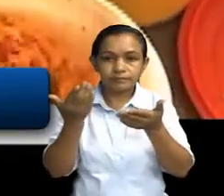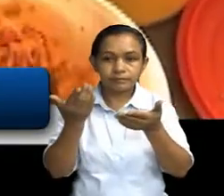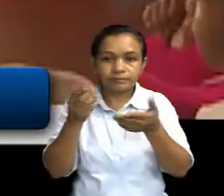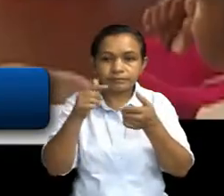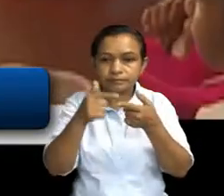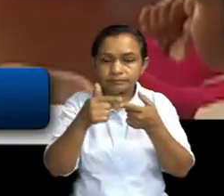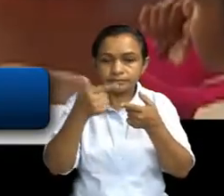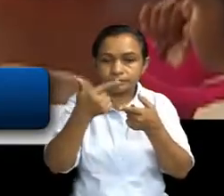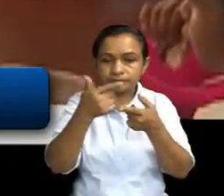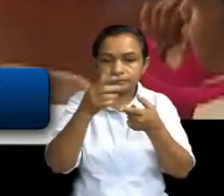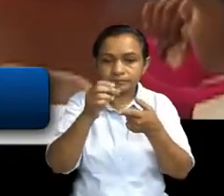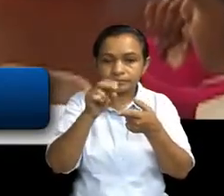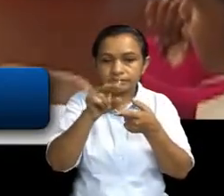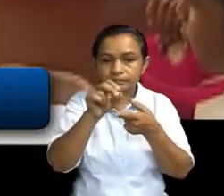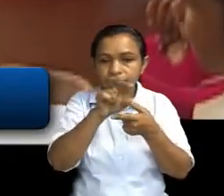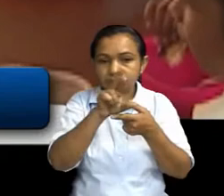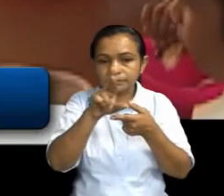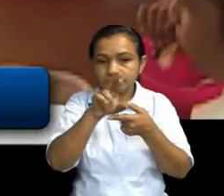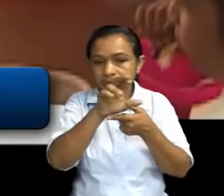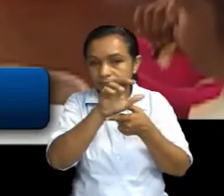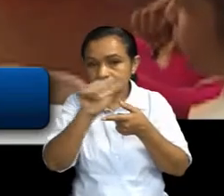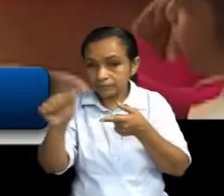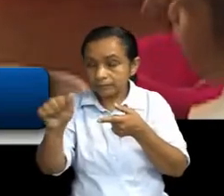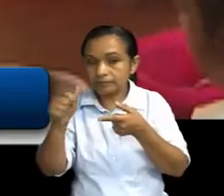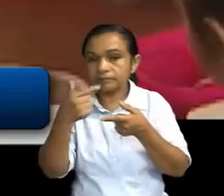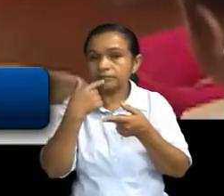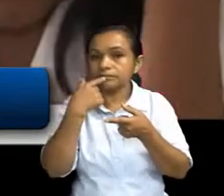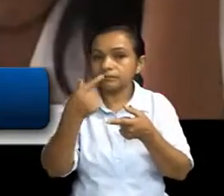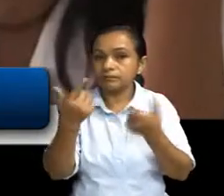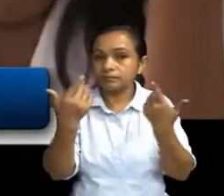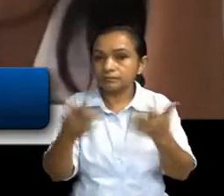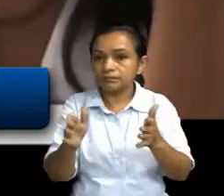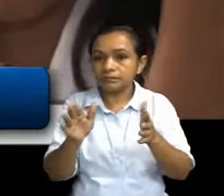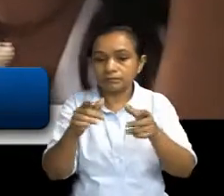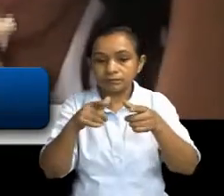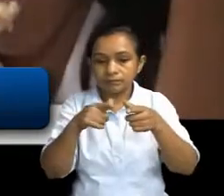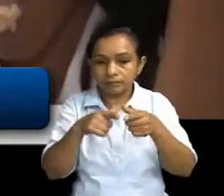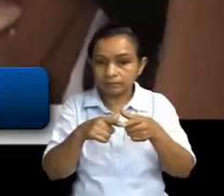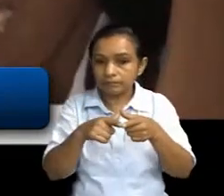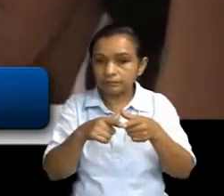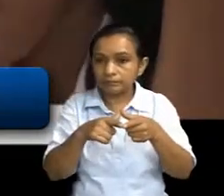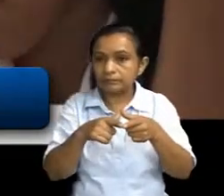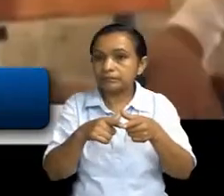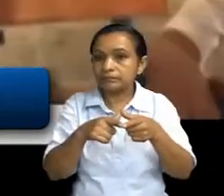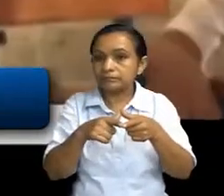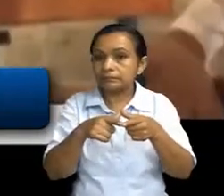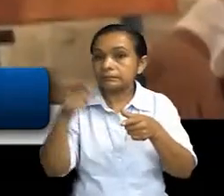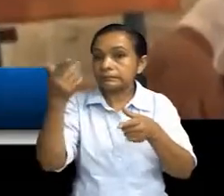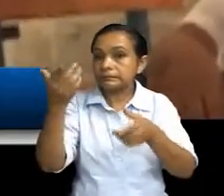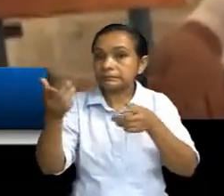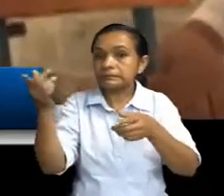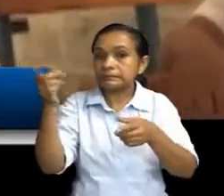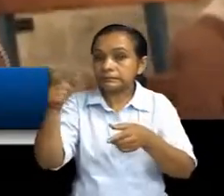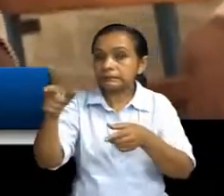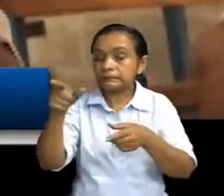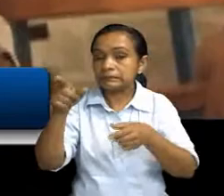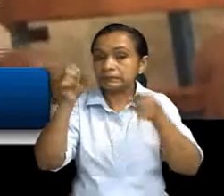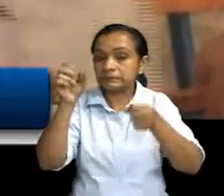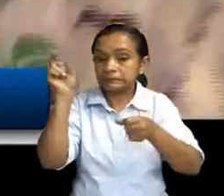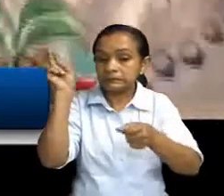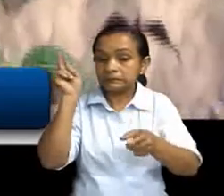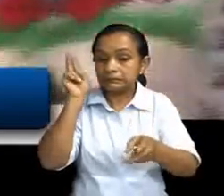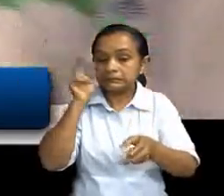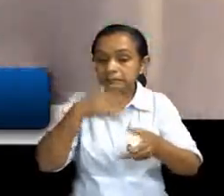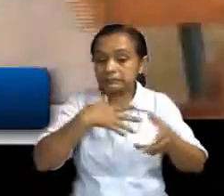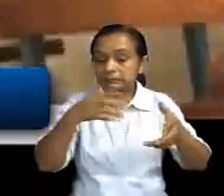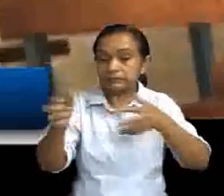Neisseria gonorrheae, que está descrito que son niñas que están expuestas a abuso sexual. Entonces, cuando